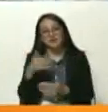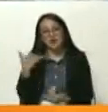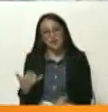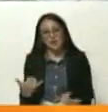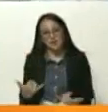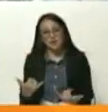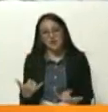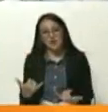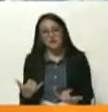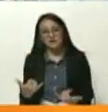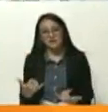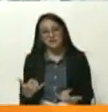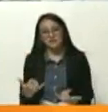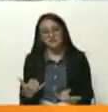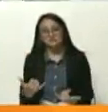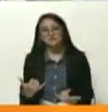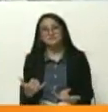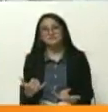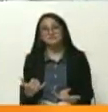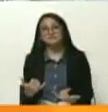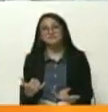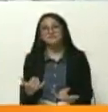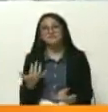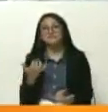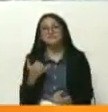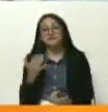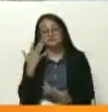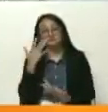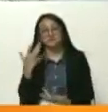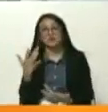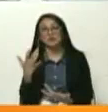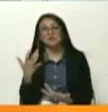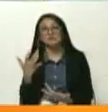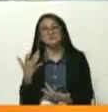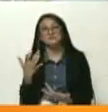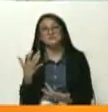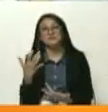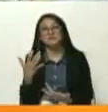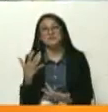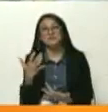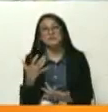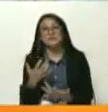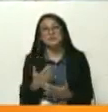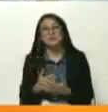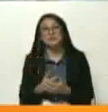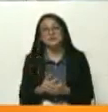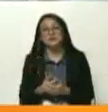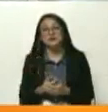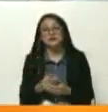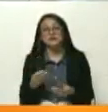y que estaban bajo su poder. Hay una evidencia de desescalamiento